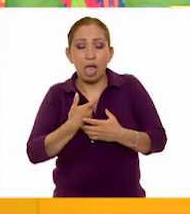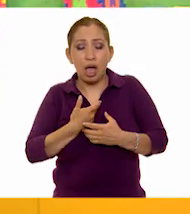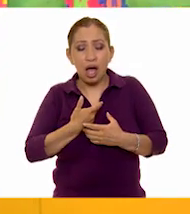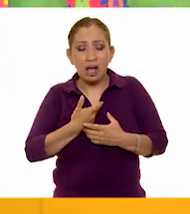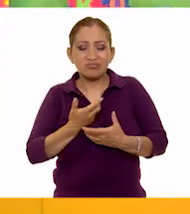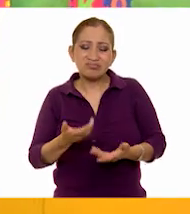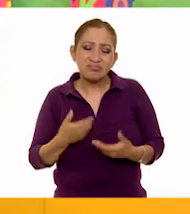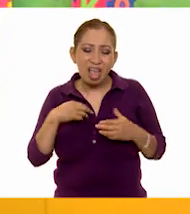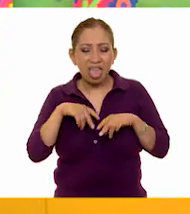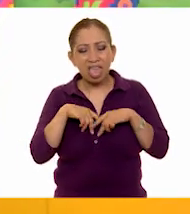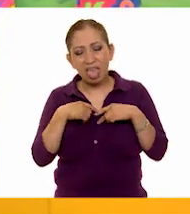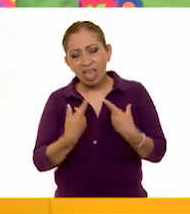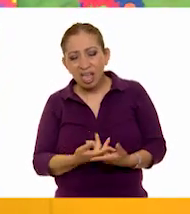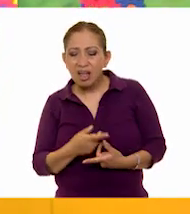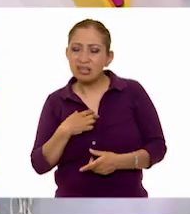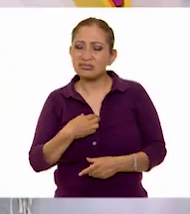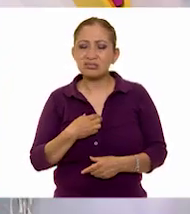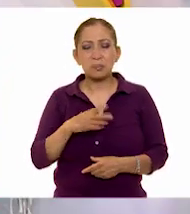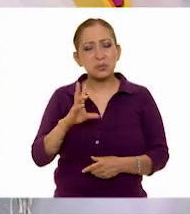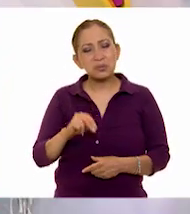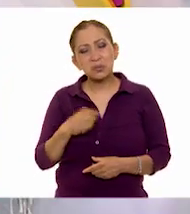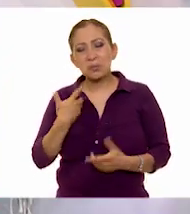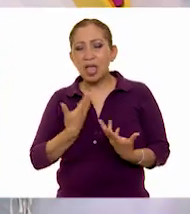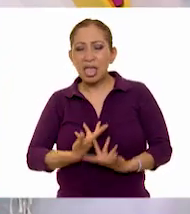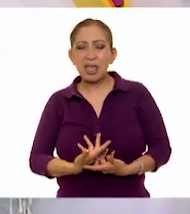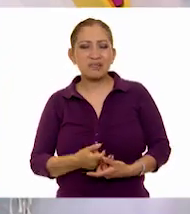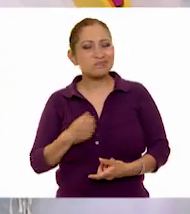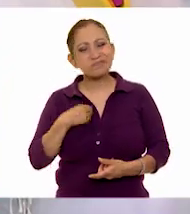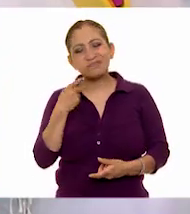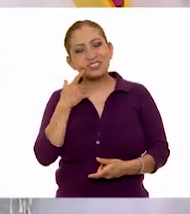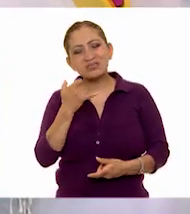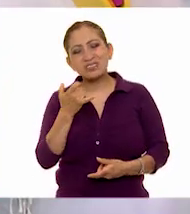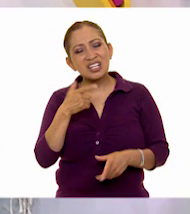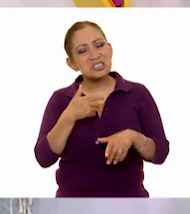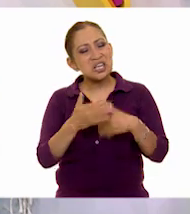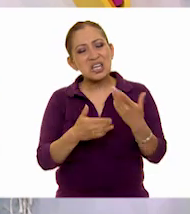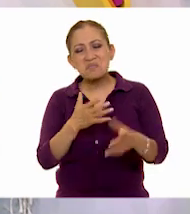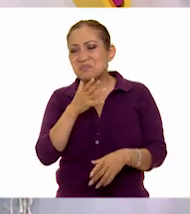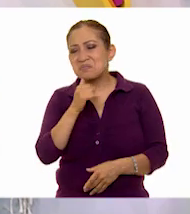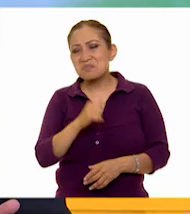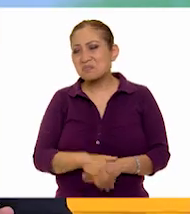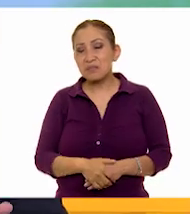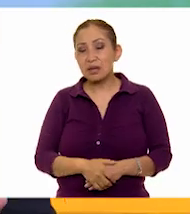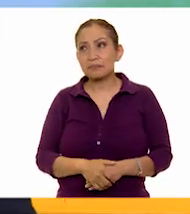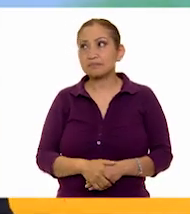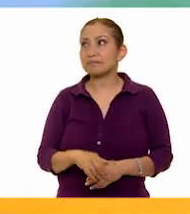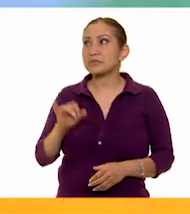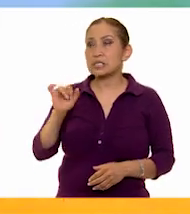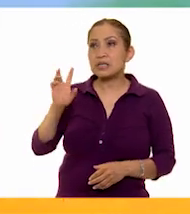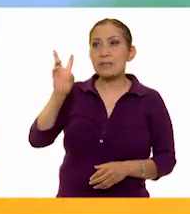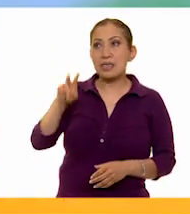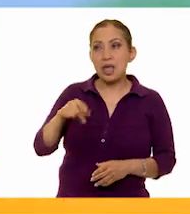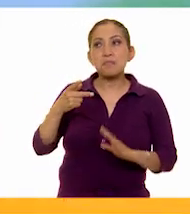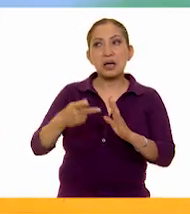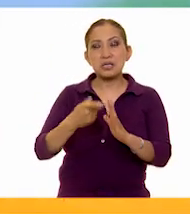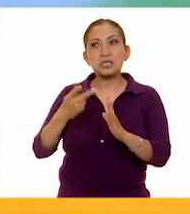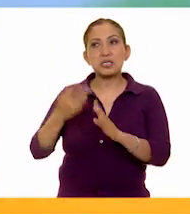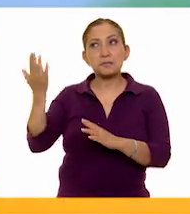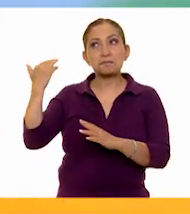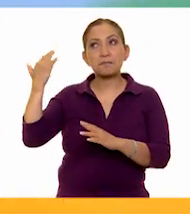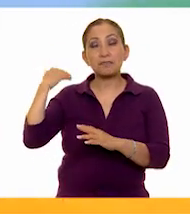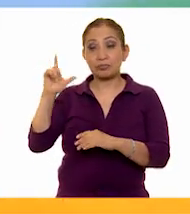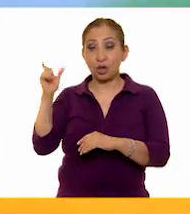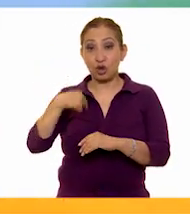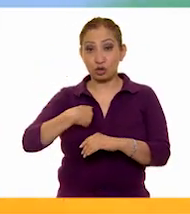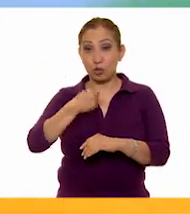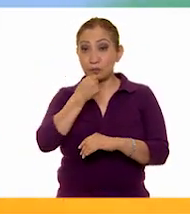sin motivación o sin fuerza para seguir adelante. Sí, pues la verdad es que fueron varias. Por ejemplo,